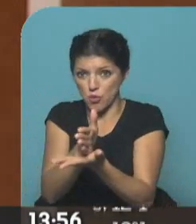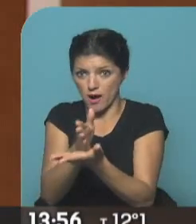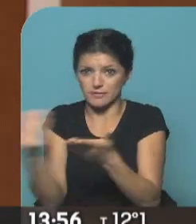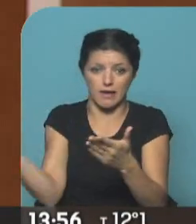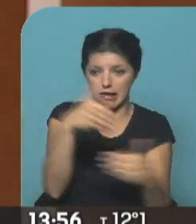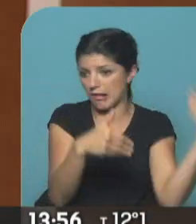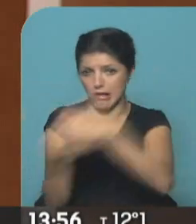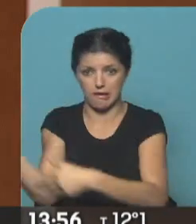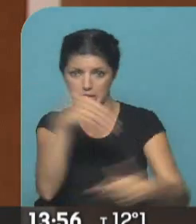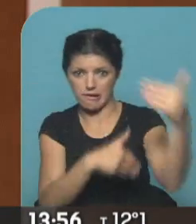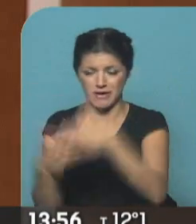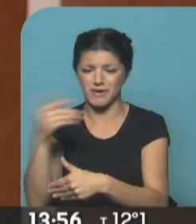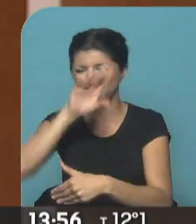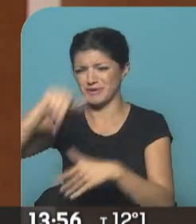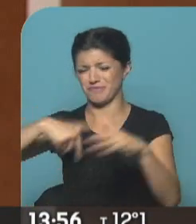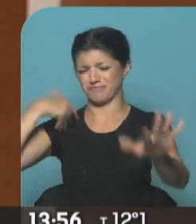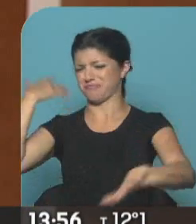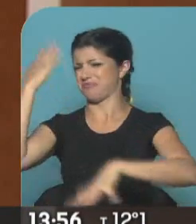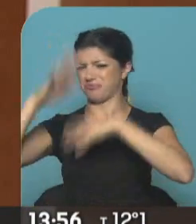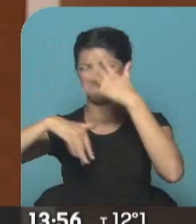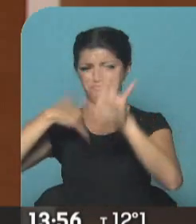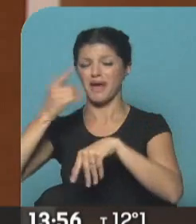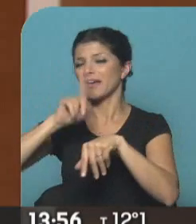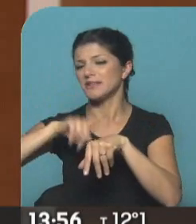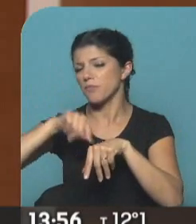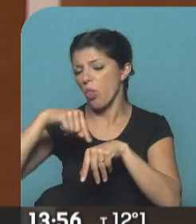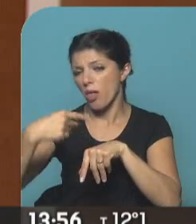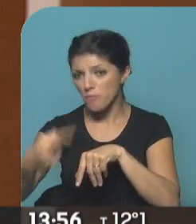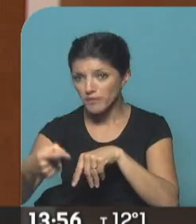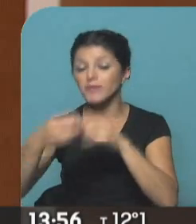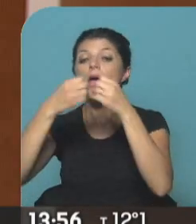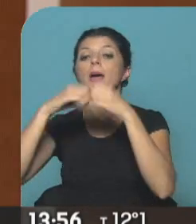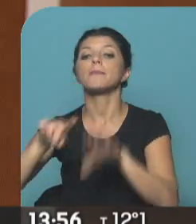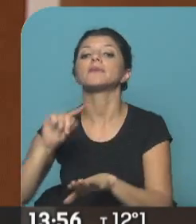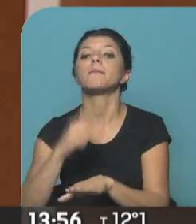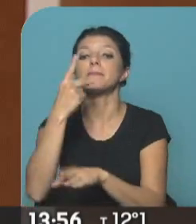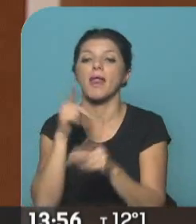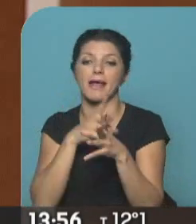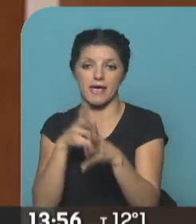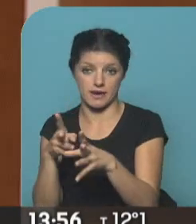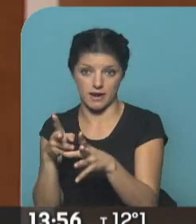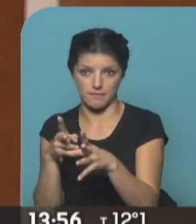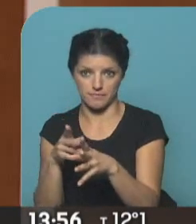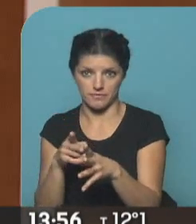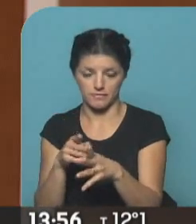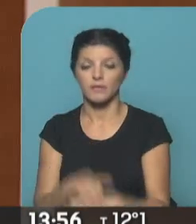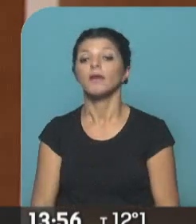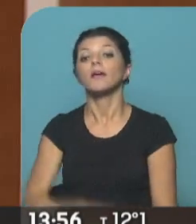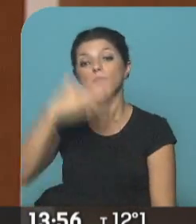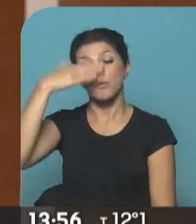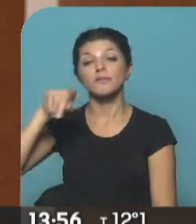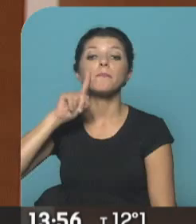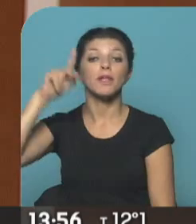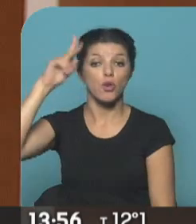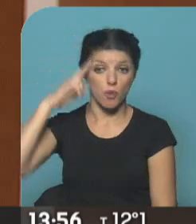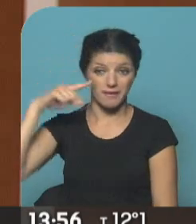otra, terminó siendo un desastre, y poco tiempo después comienza la primera de las guerras que tienen, que en los 70 se traduce también en la